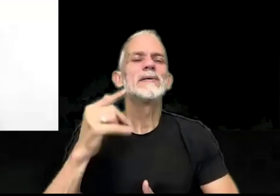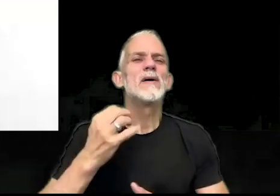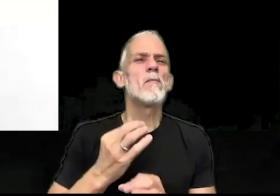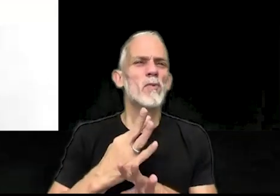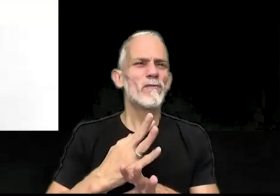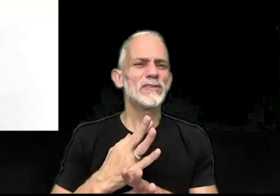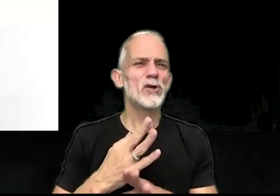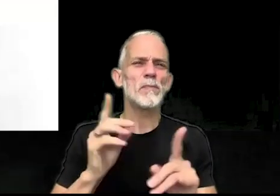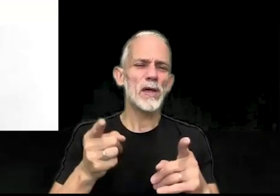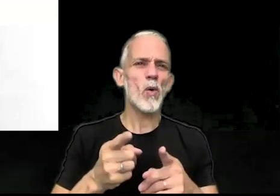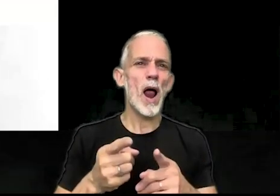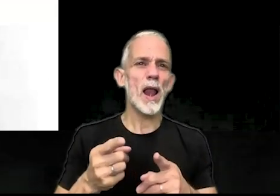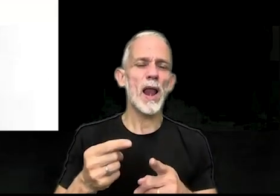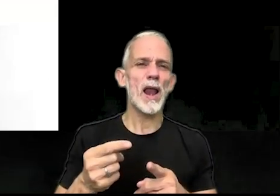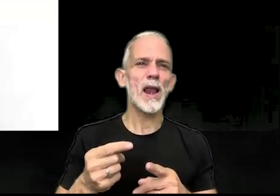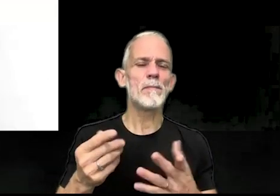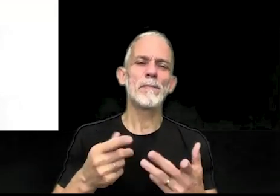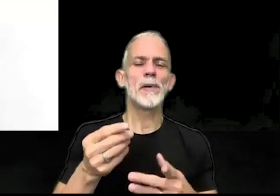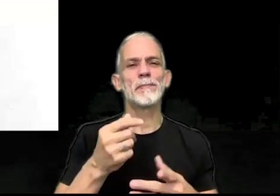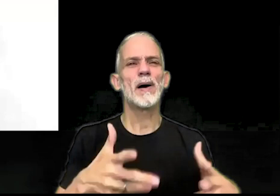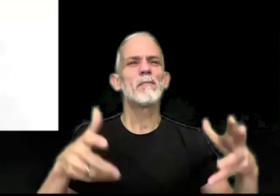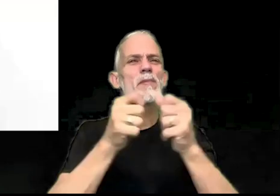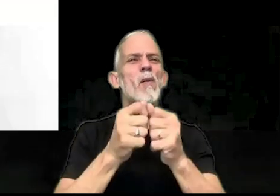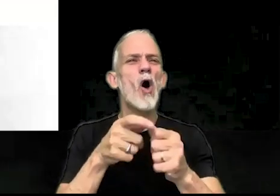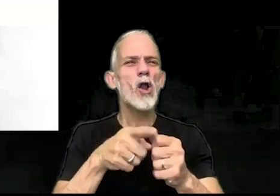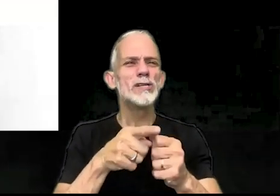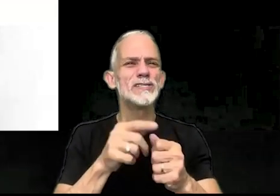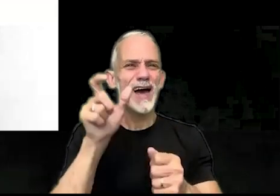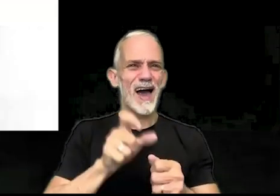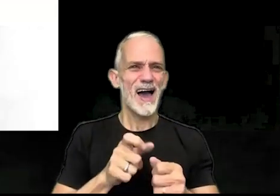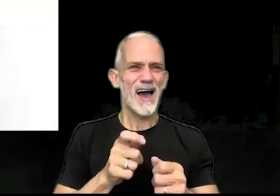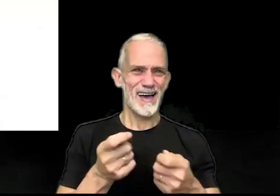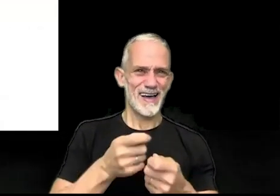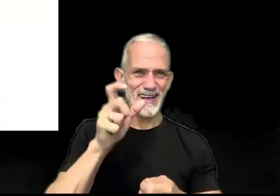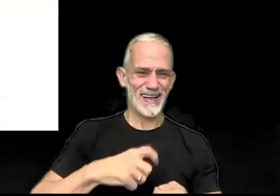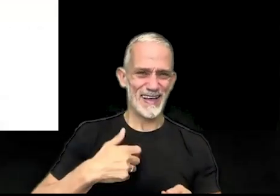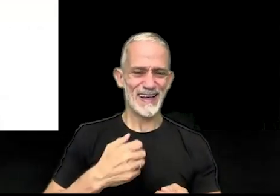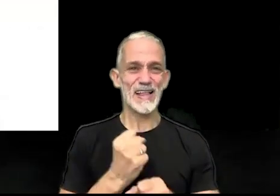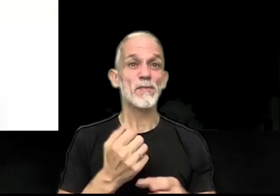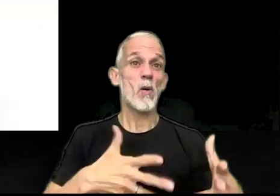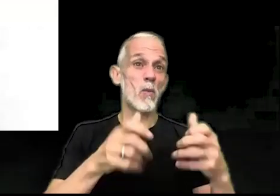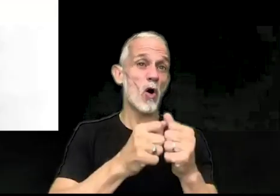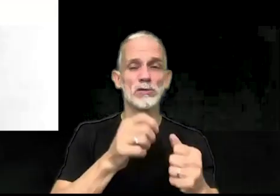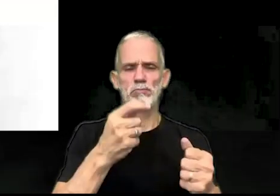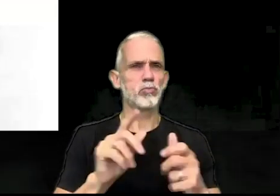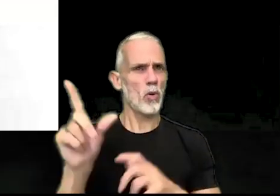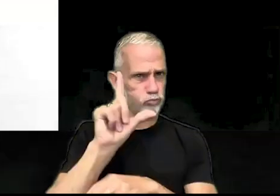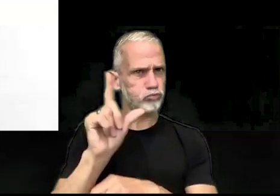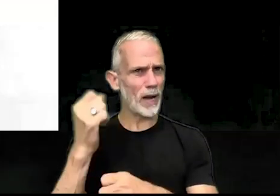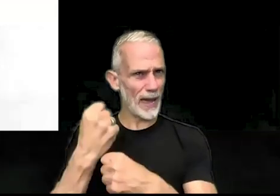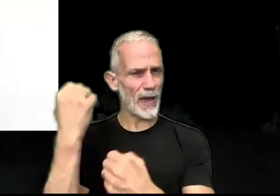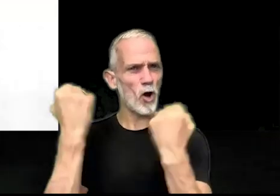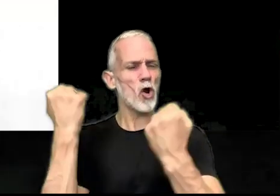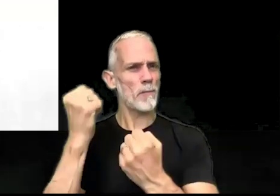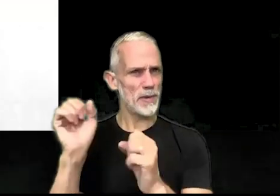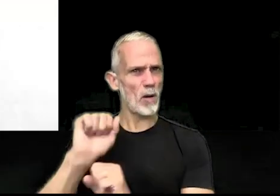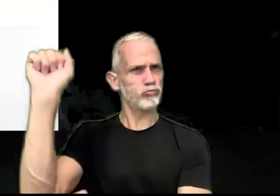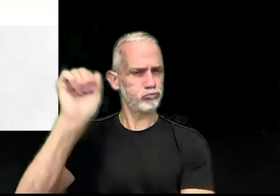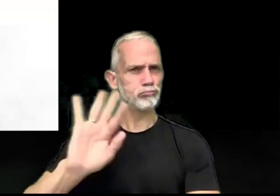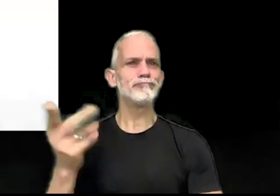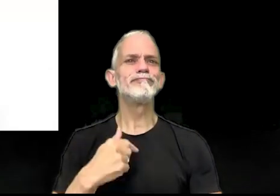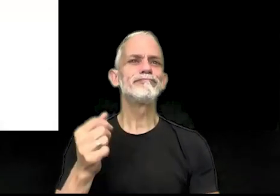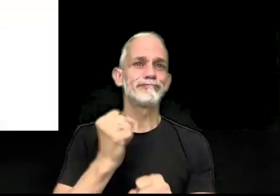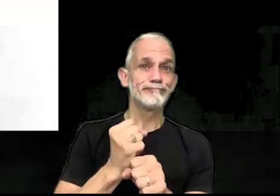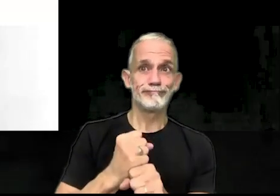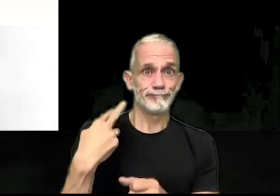un profesional, como pasa con el agente de bolsa, ese agente de bolsa puede ser un licenciado en economía y que trabaja